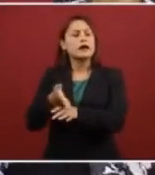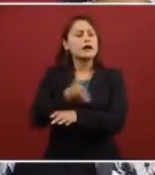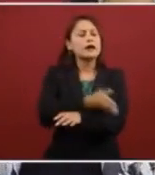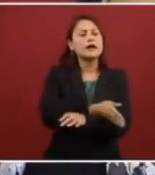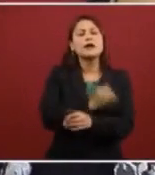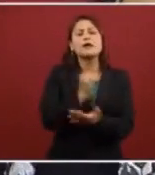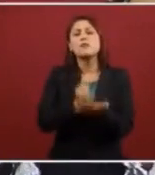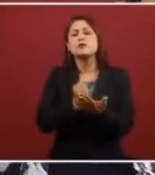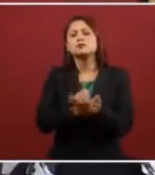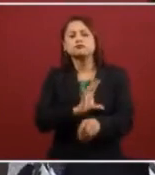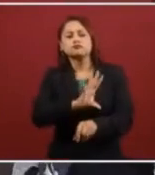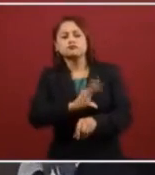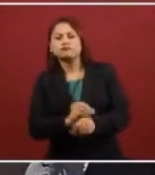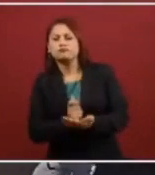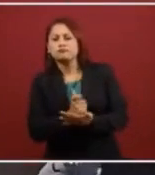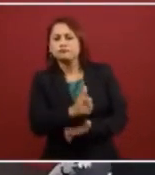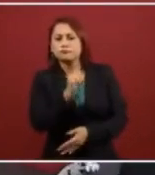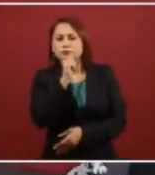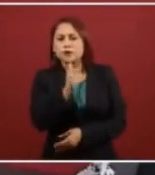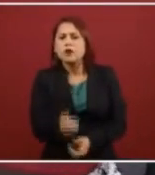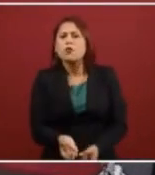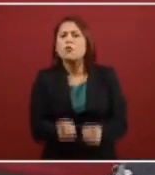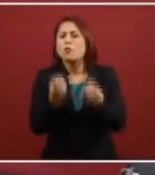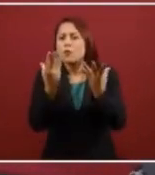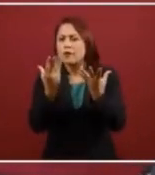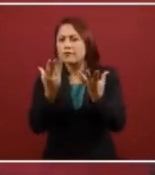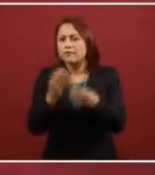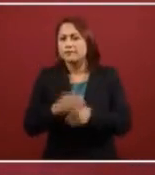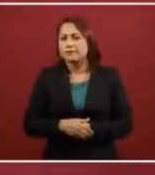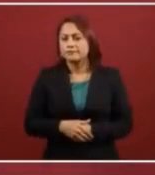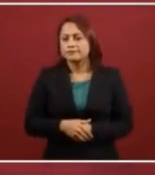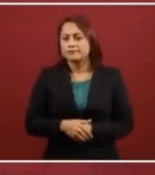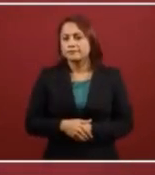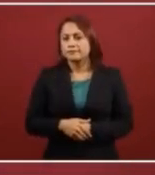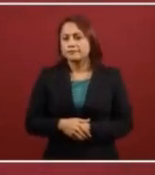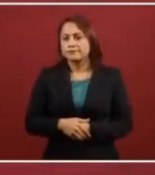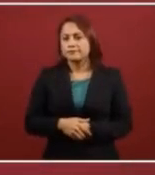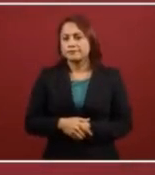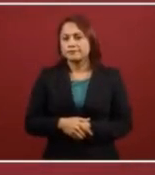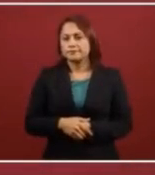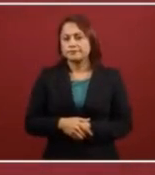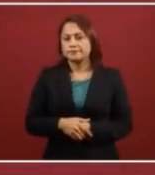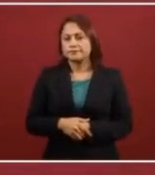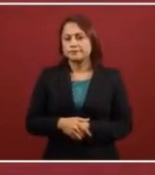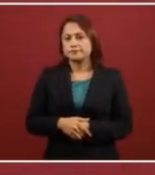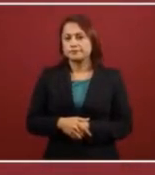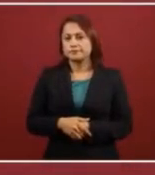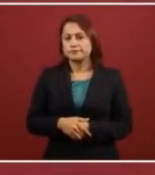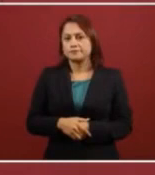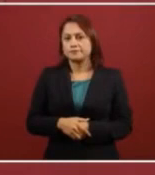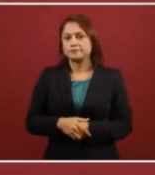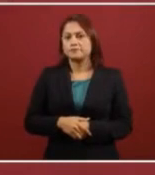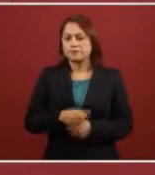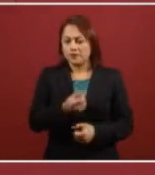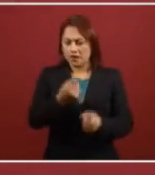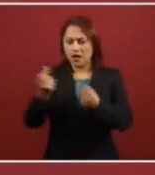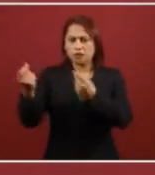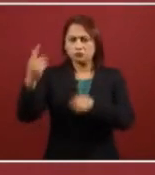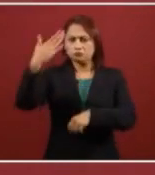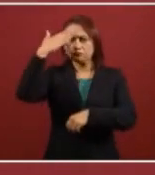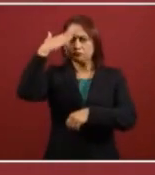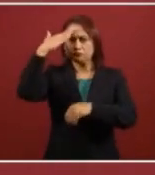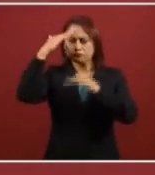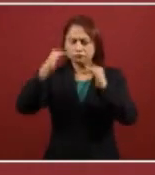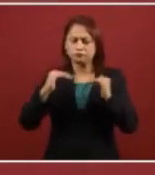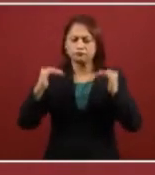they used to condone in taxes or forgive do tax forgiveness. De mero arriba. To the very